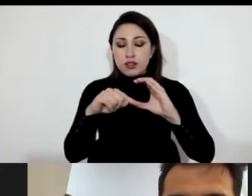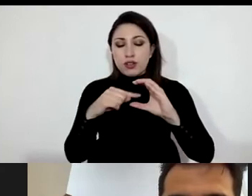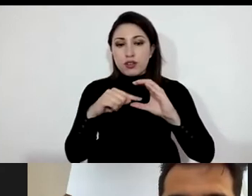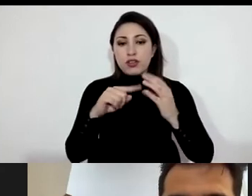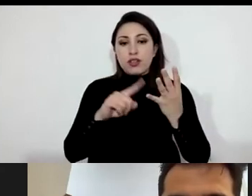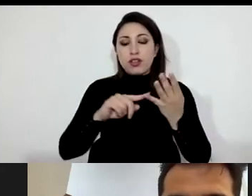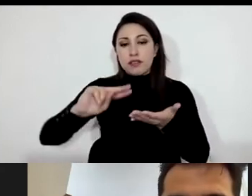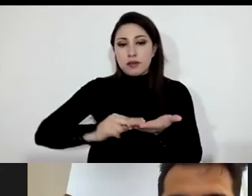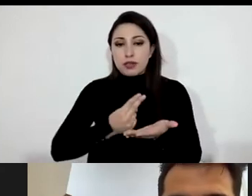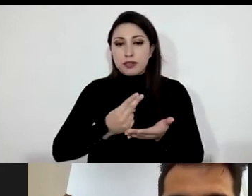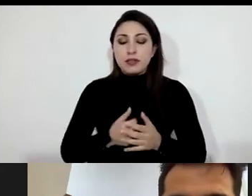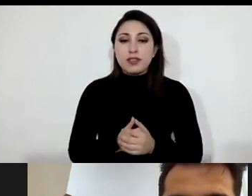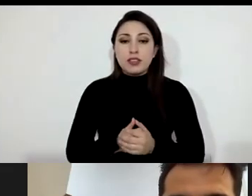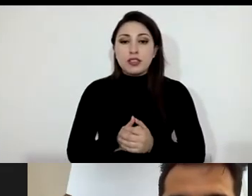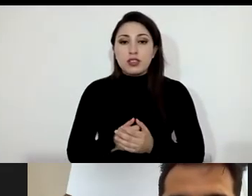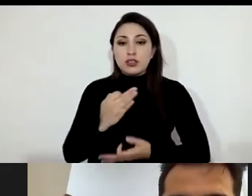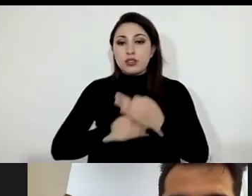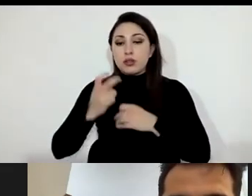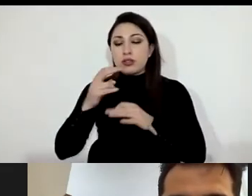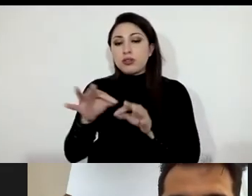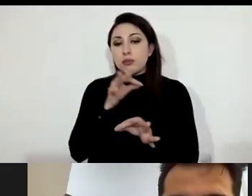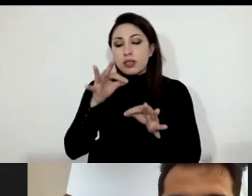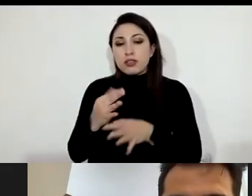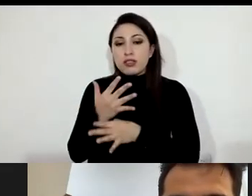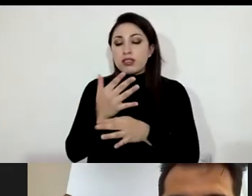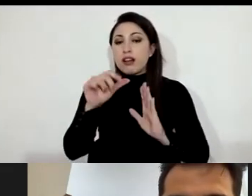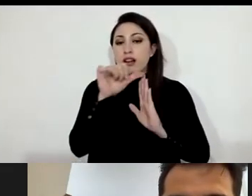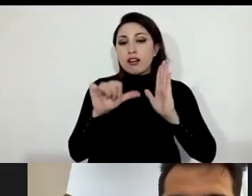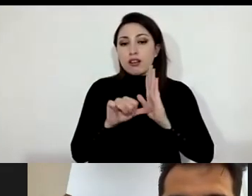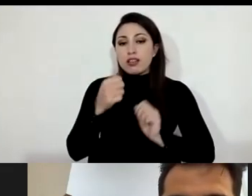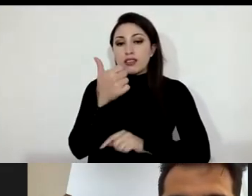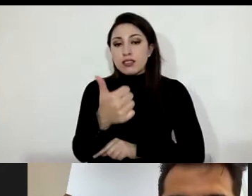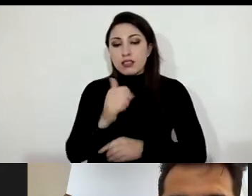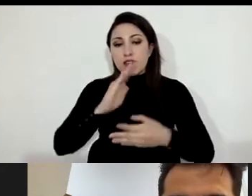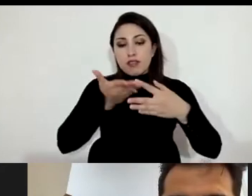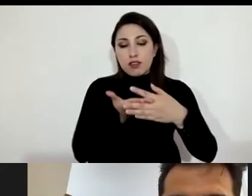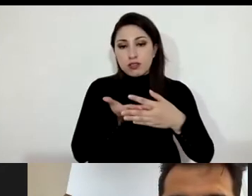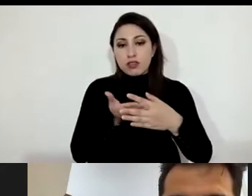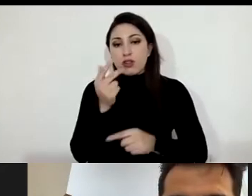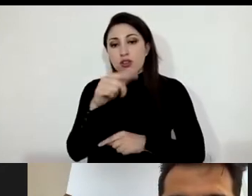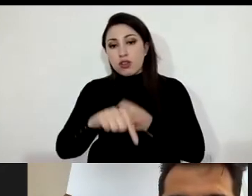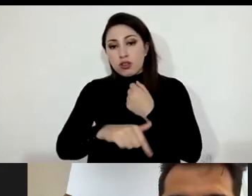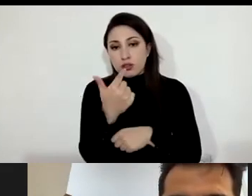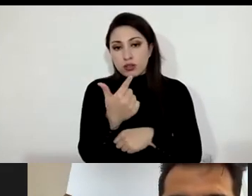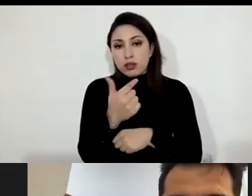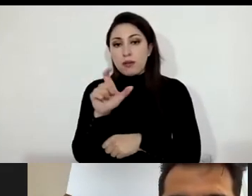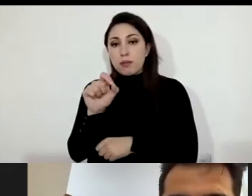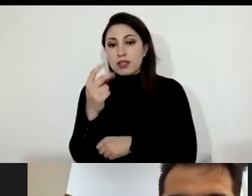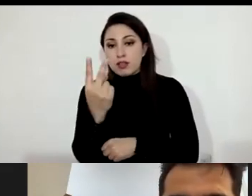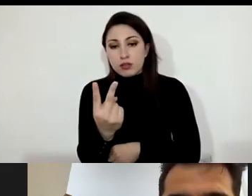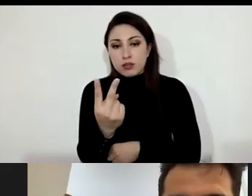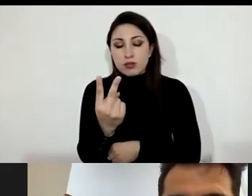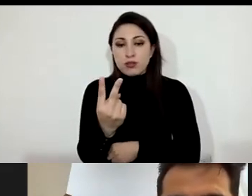firma. Lo anterior, de conformidad con lo establecido en los artículos 6, fracciones 12, 22